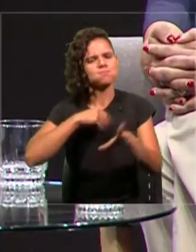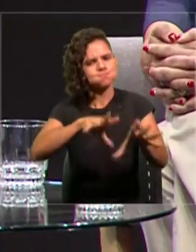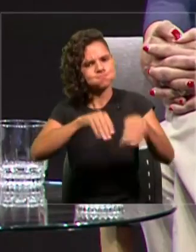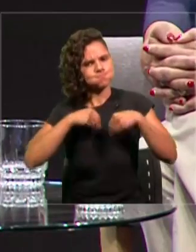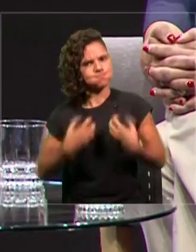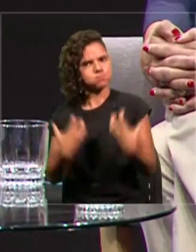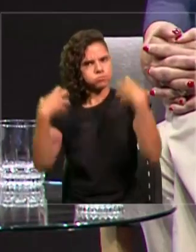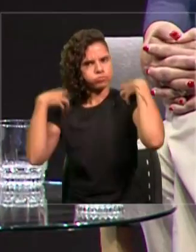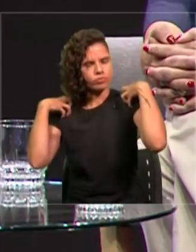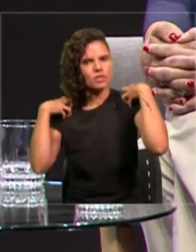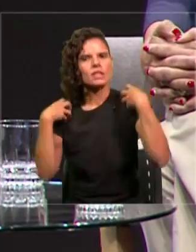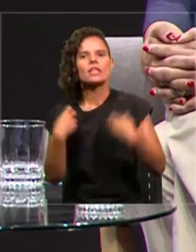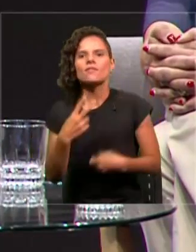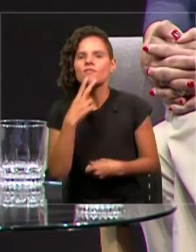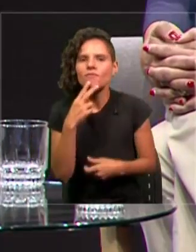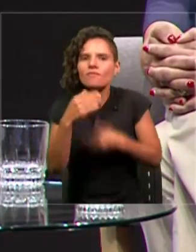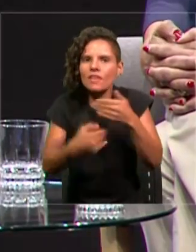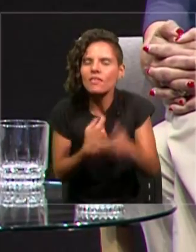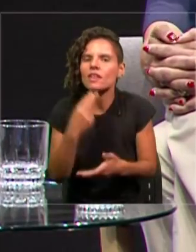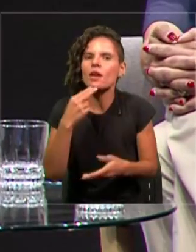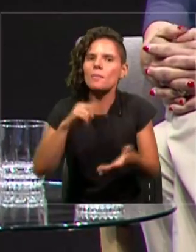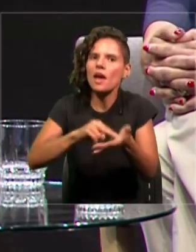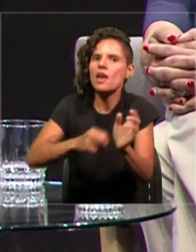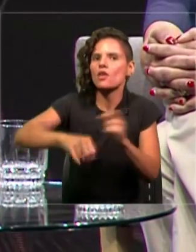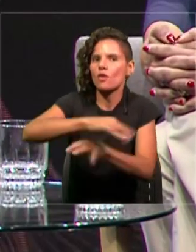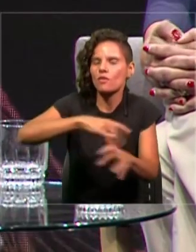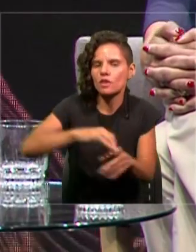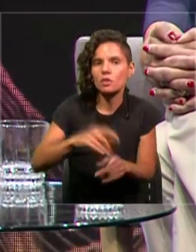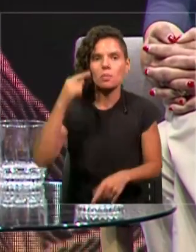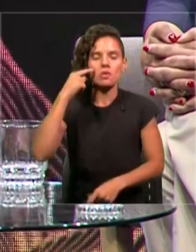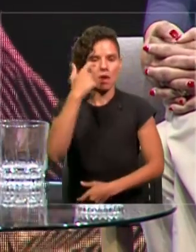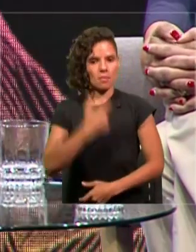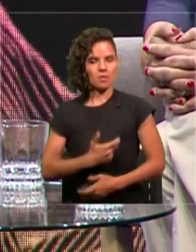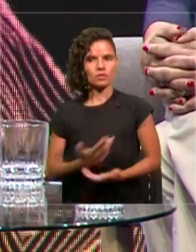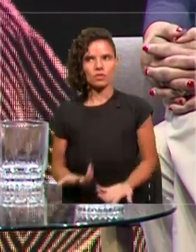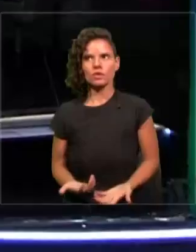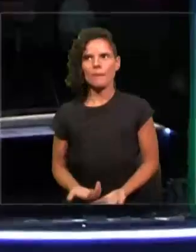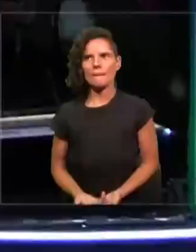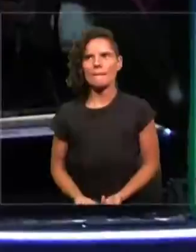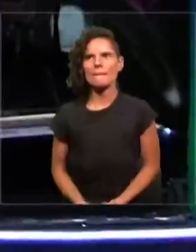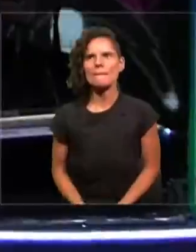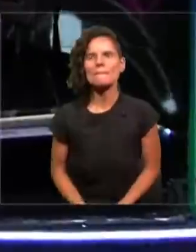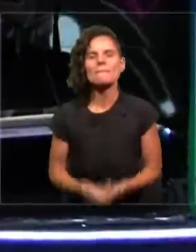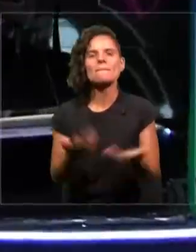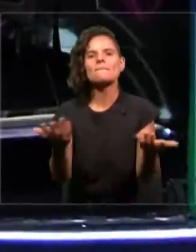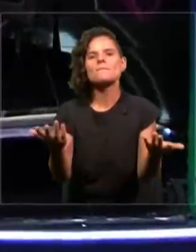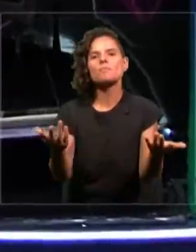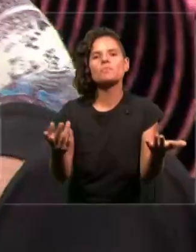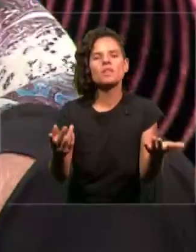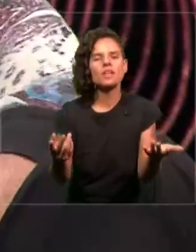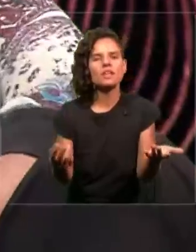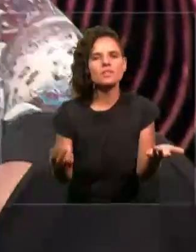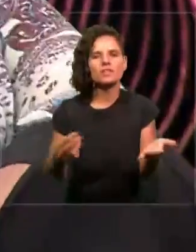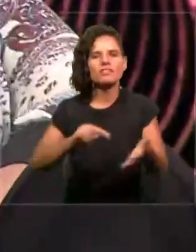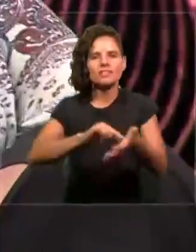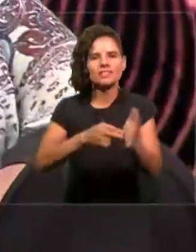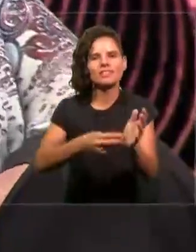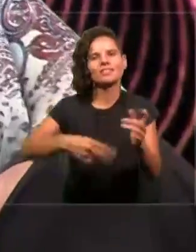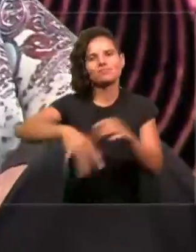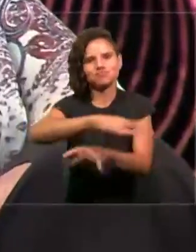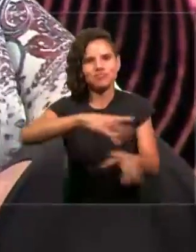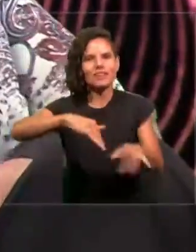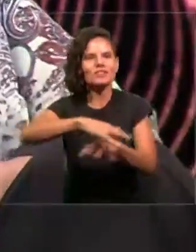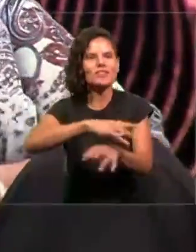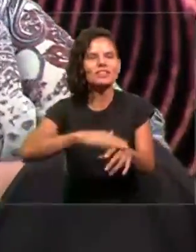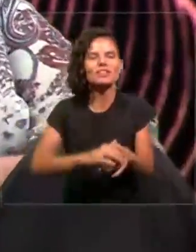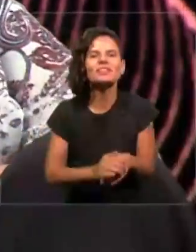vivir el conflicto, sobre todo, me decía una persona. Así es que, el conflicto es inexorable, es la